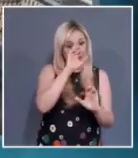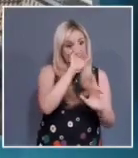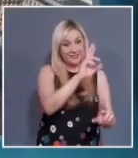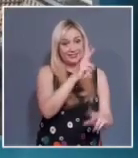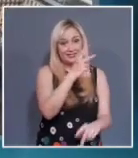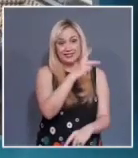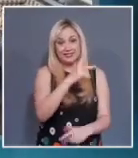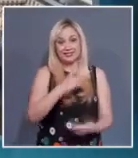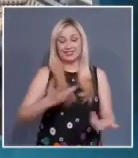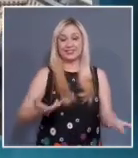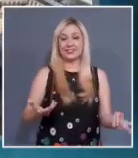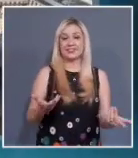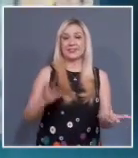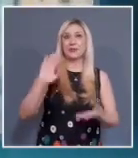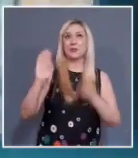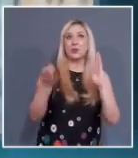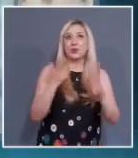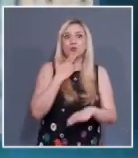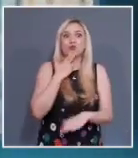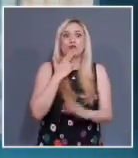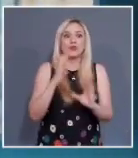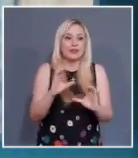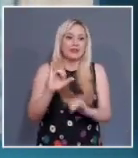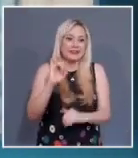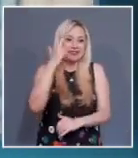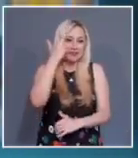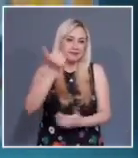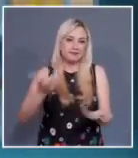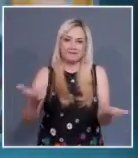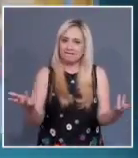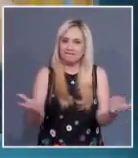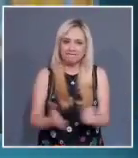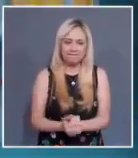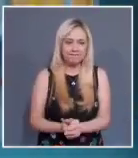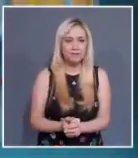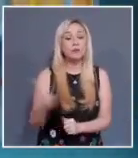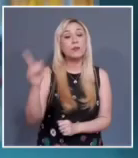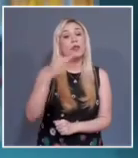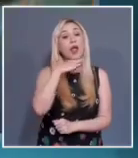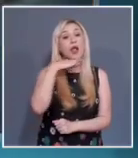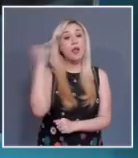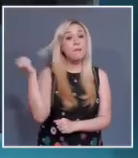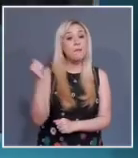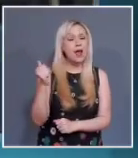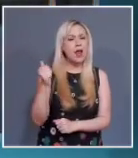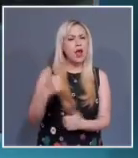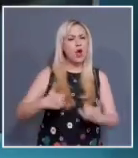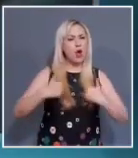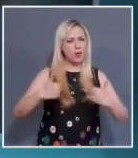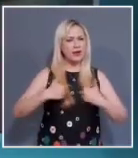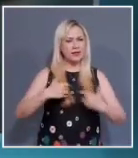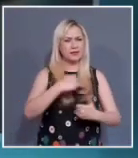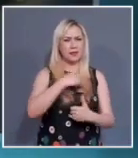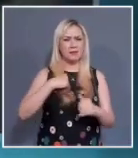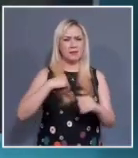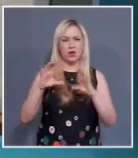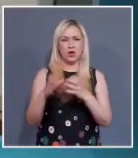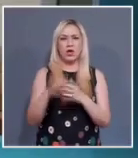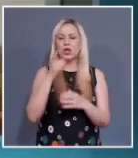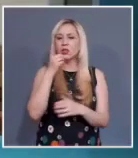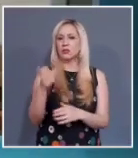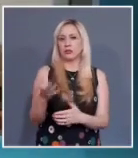Una encuesta realizada a 1,000 hombres alemanes jóvenes reveló que 1/3 de ellos consideran aceptable emplear la violencia física contra la